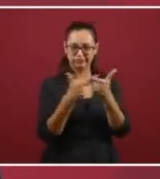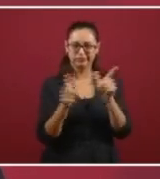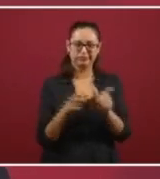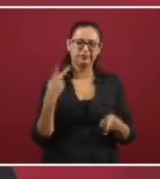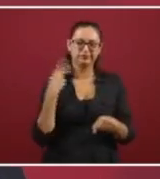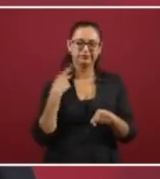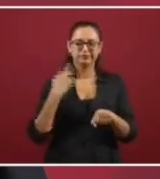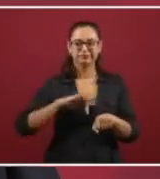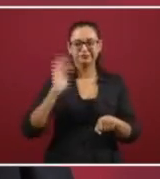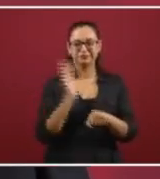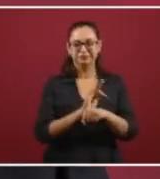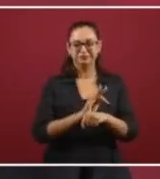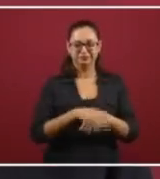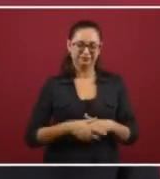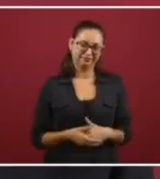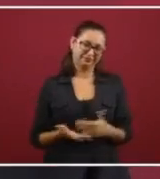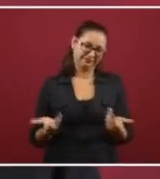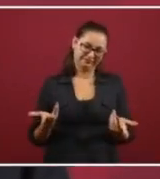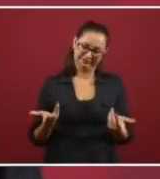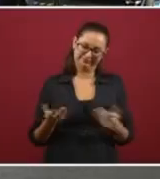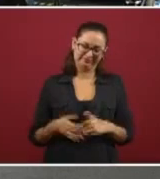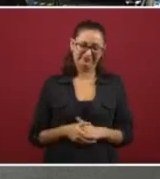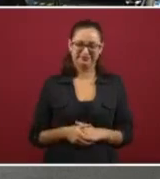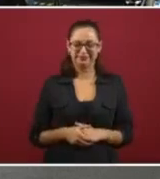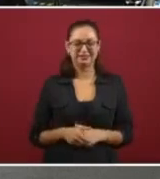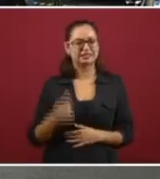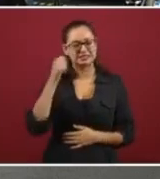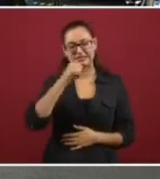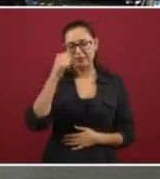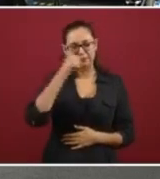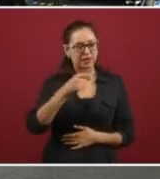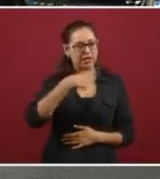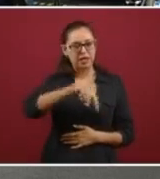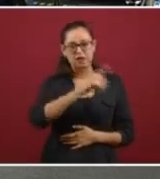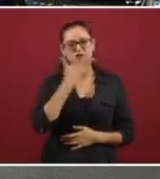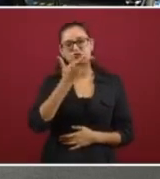es decir, había una política clientelar.